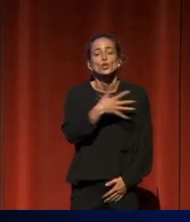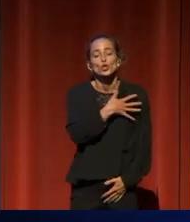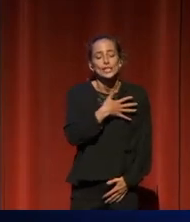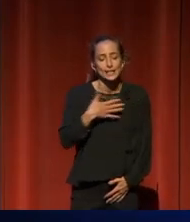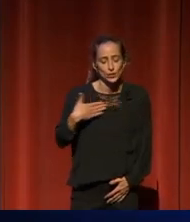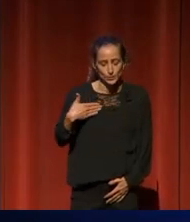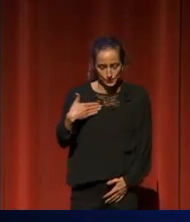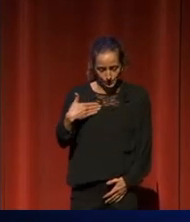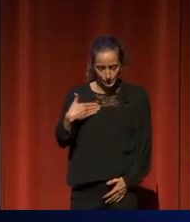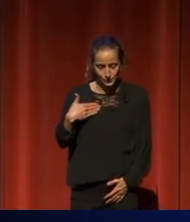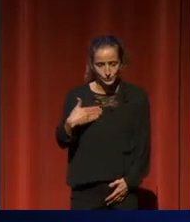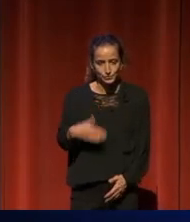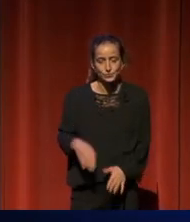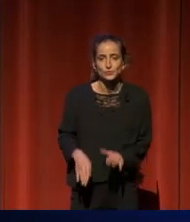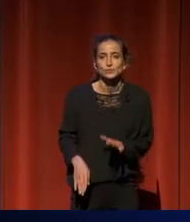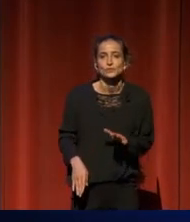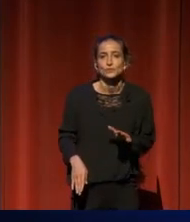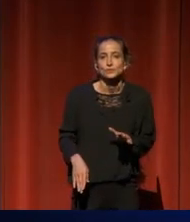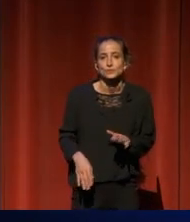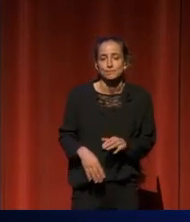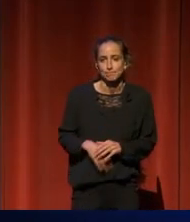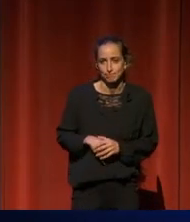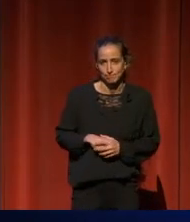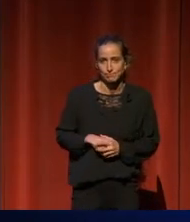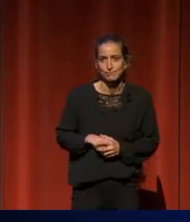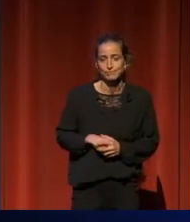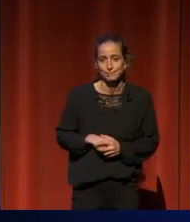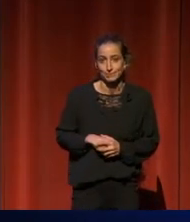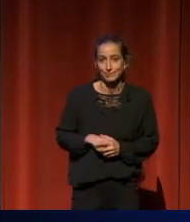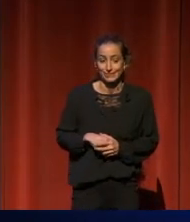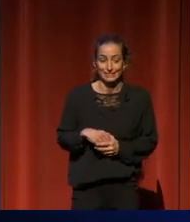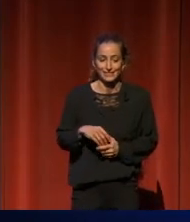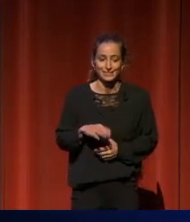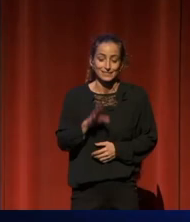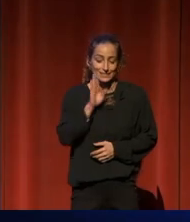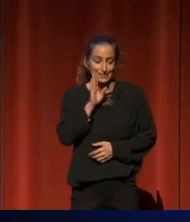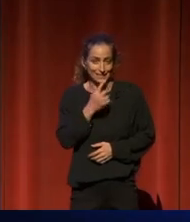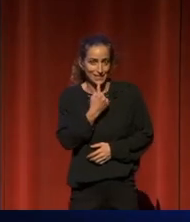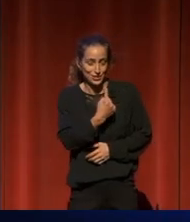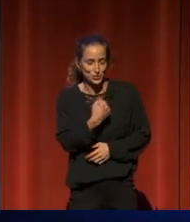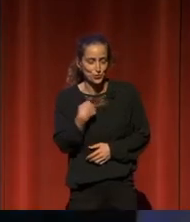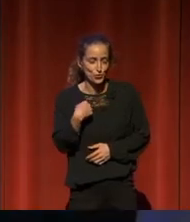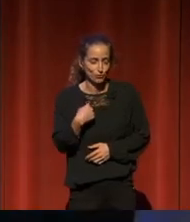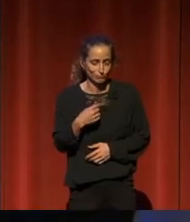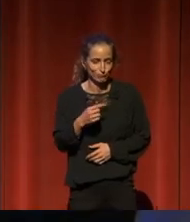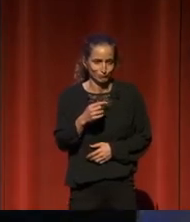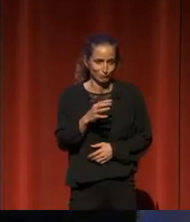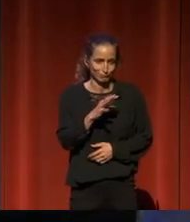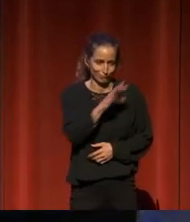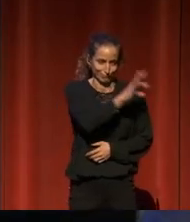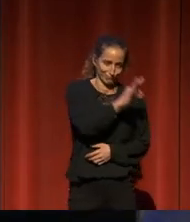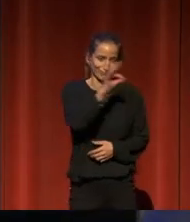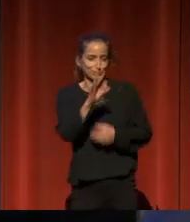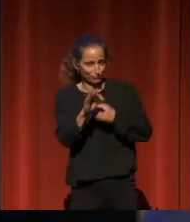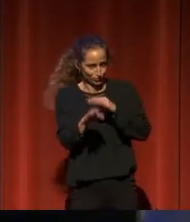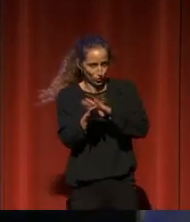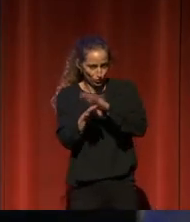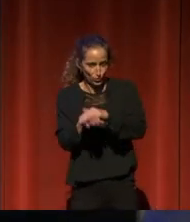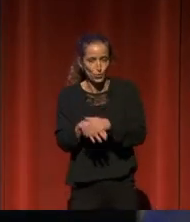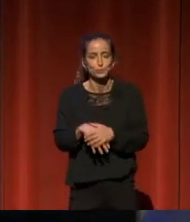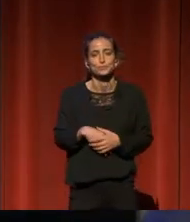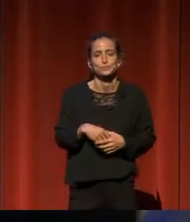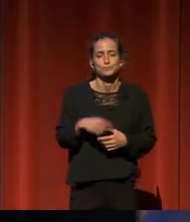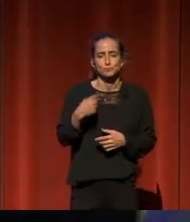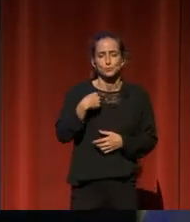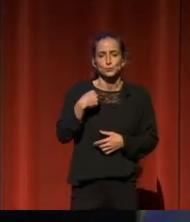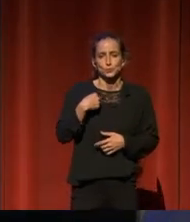quisiera continuar con lo que has estado diciendo Cuando miro a la democracia